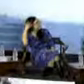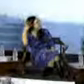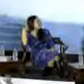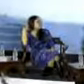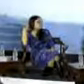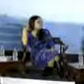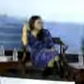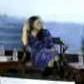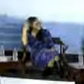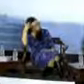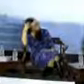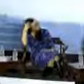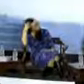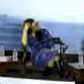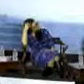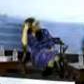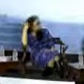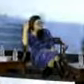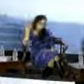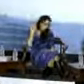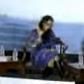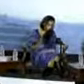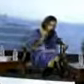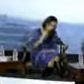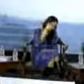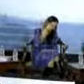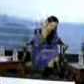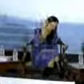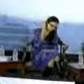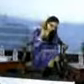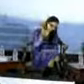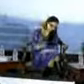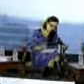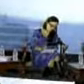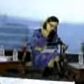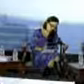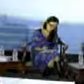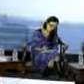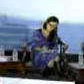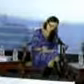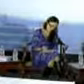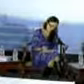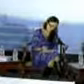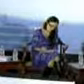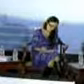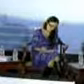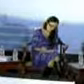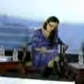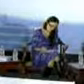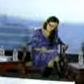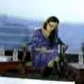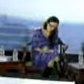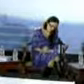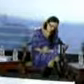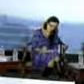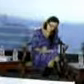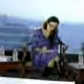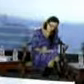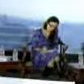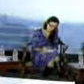muchísima investigación que se ha hecho, que en verdad es en el nivel legislativo, es en